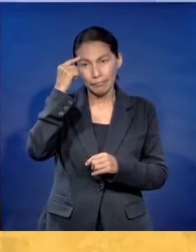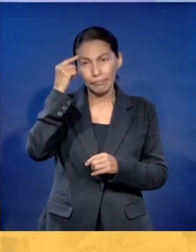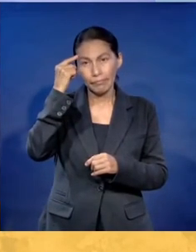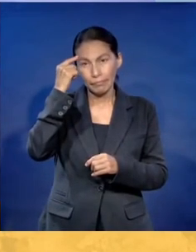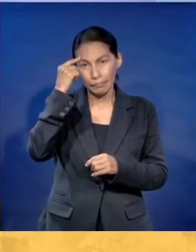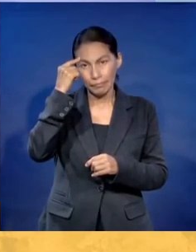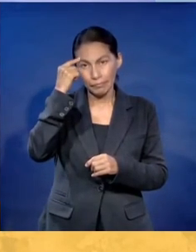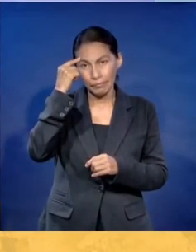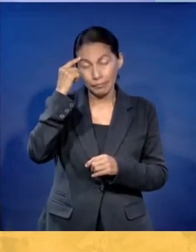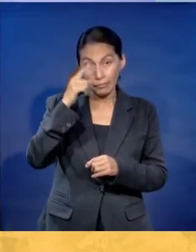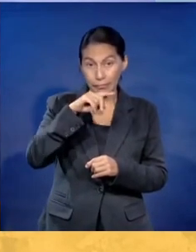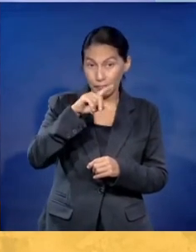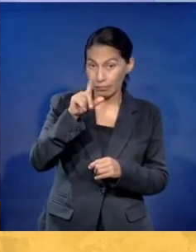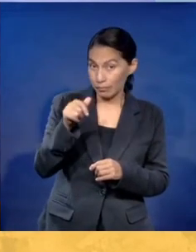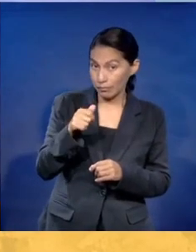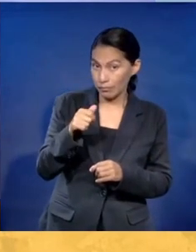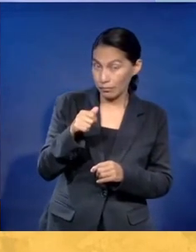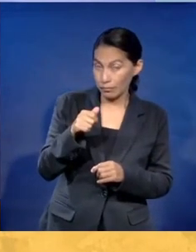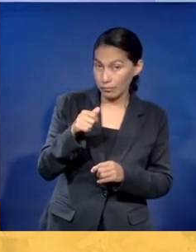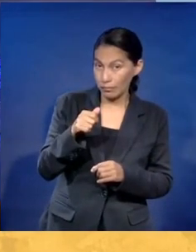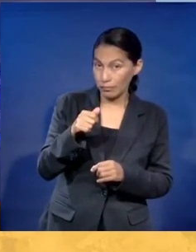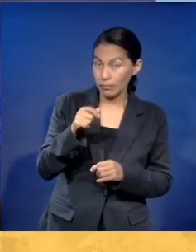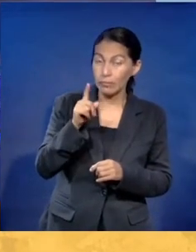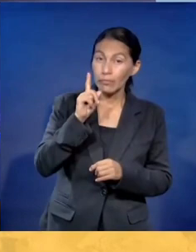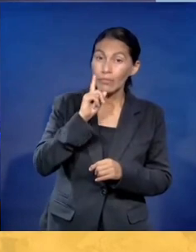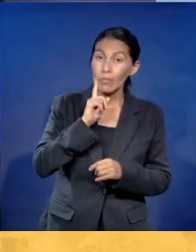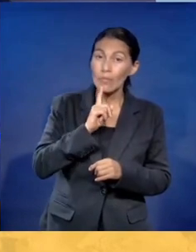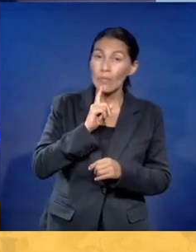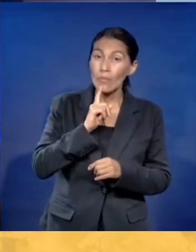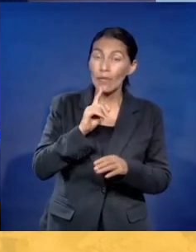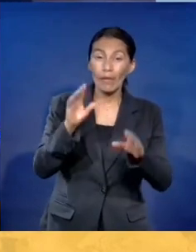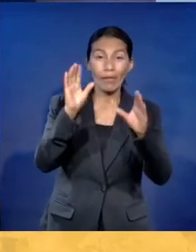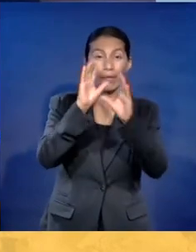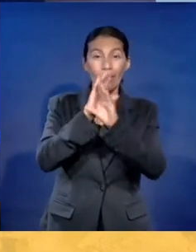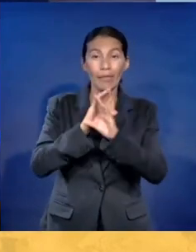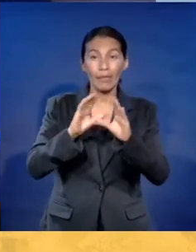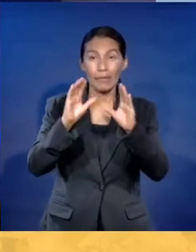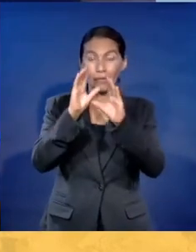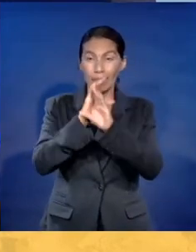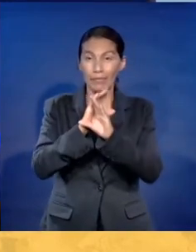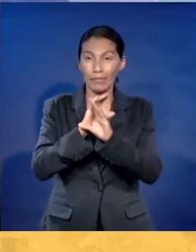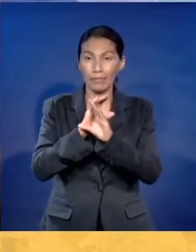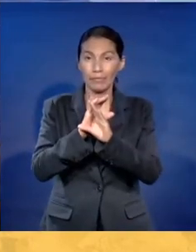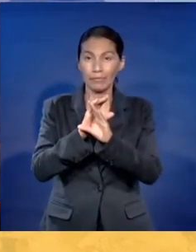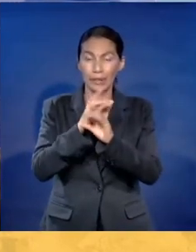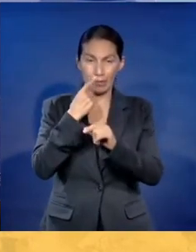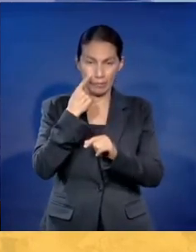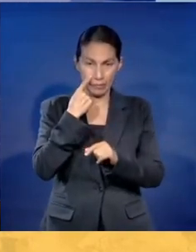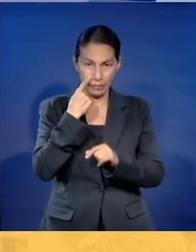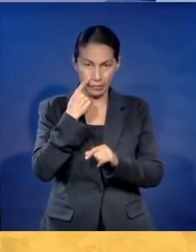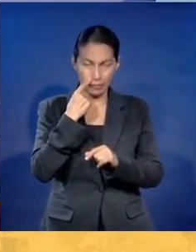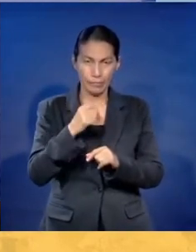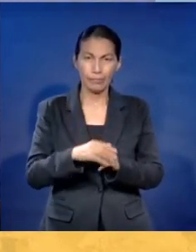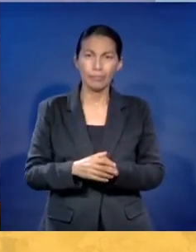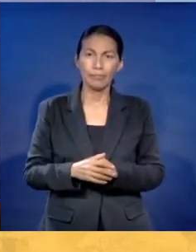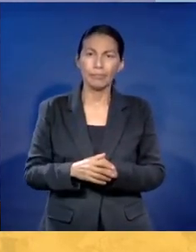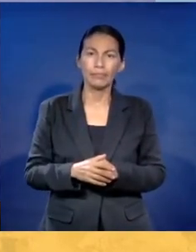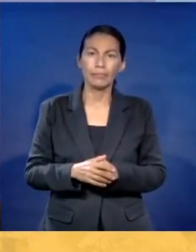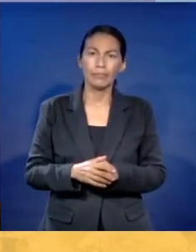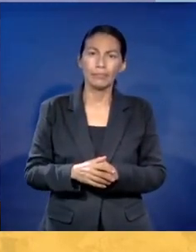y luego la muchacha que está cantando se lo encuentra en la mirada mire Déjeme hacer un paréntesis aquí